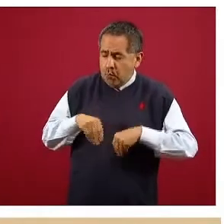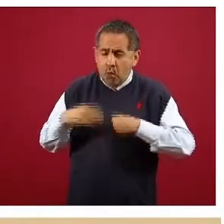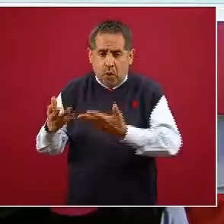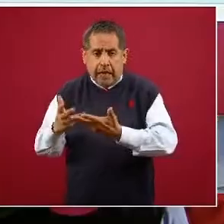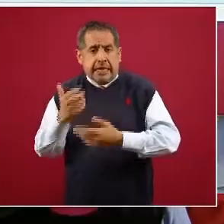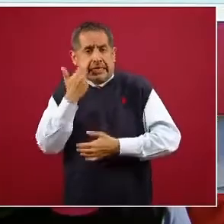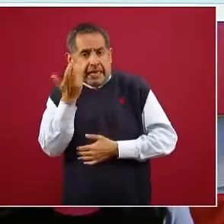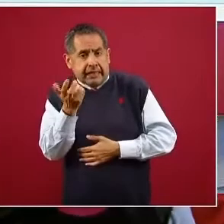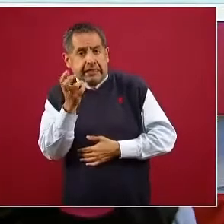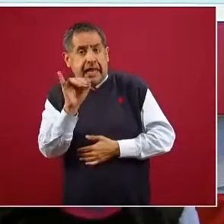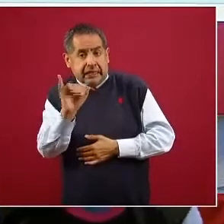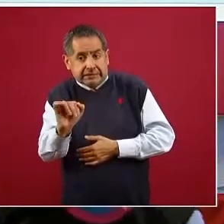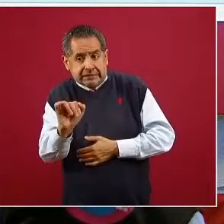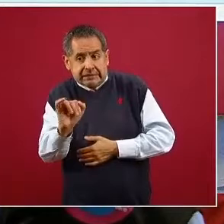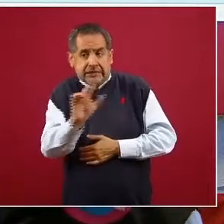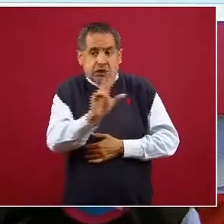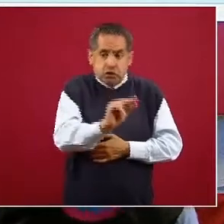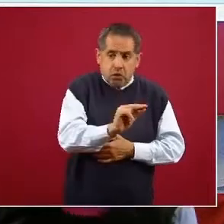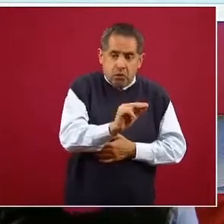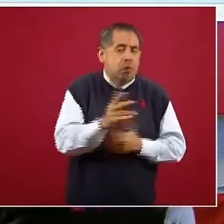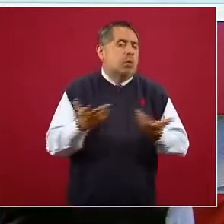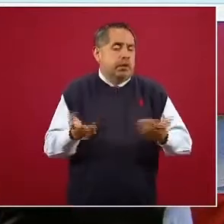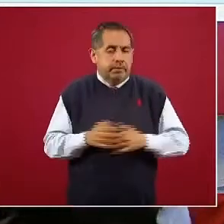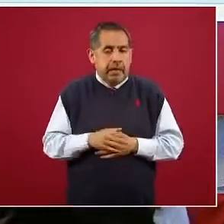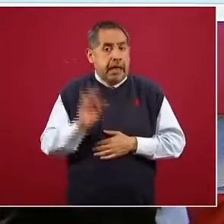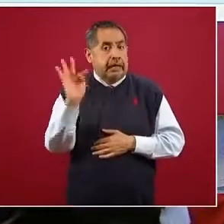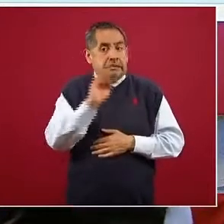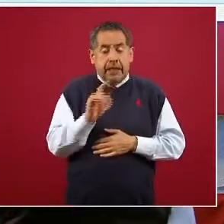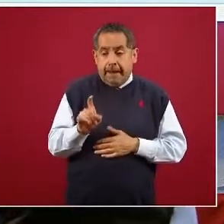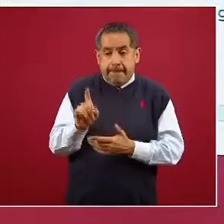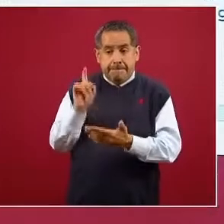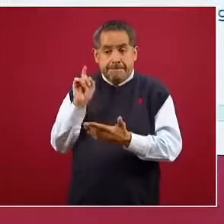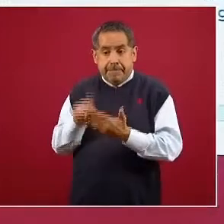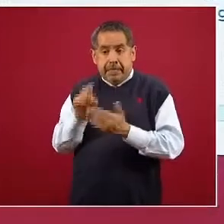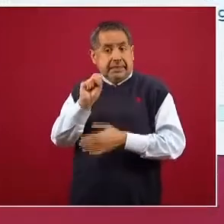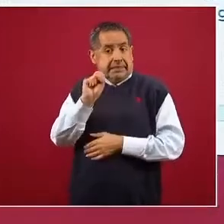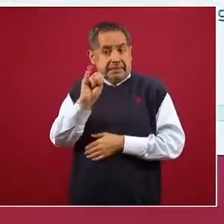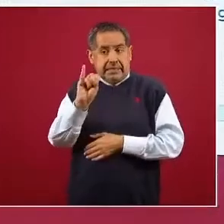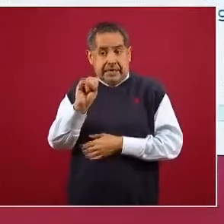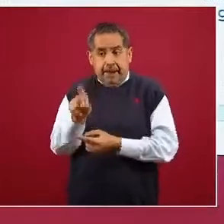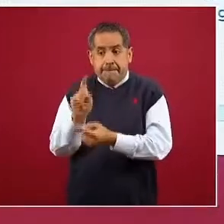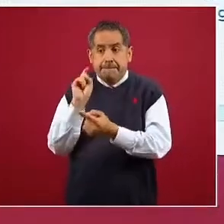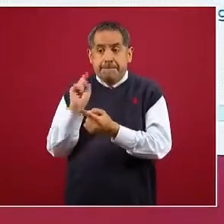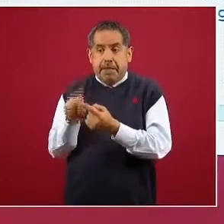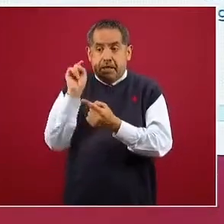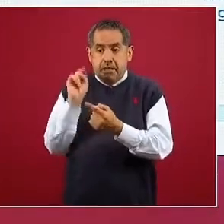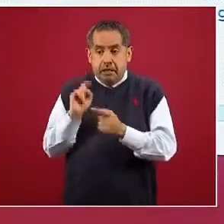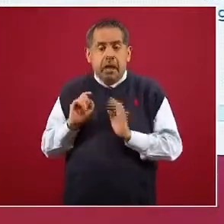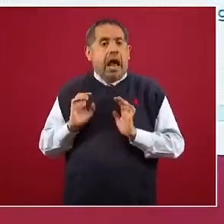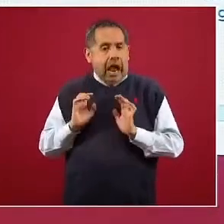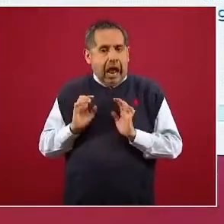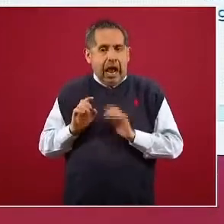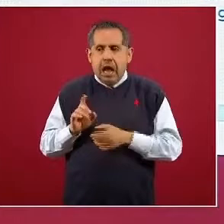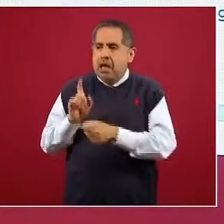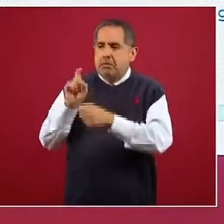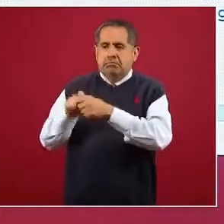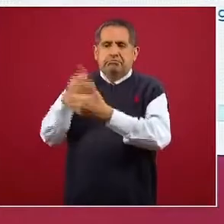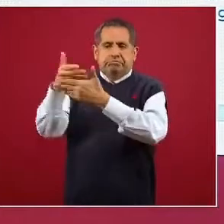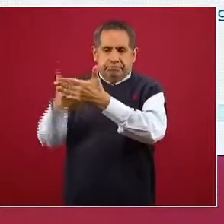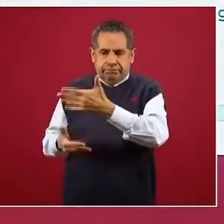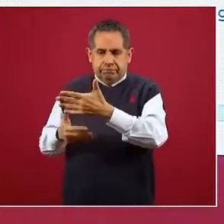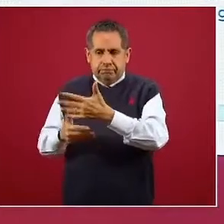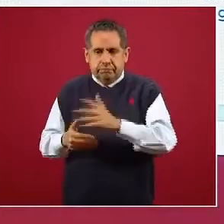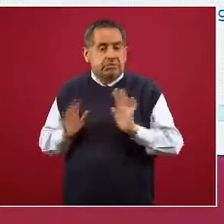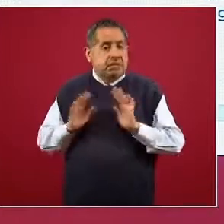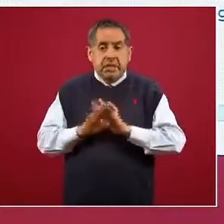2 opciones, sí y no. Si responden sí, quedarán registrados como donantes voluntarios y altruistas de sangre.